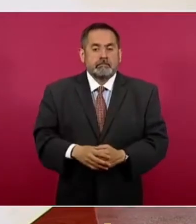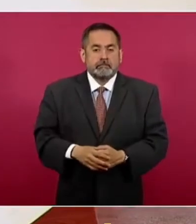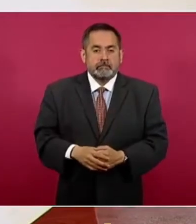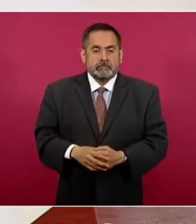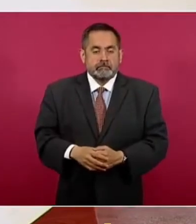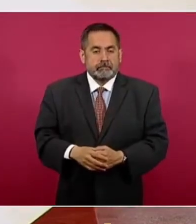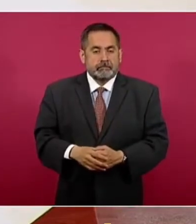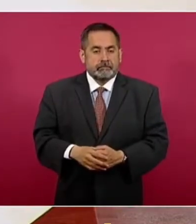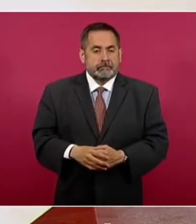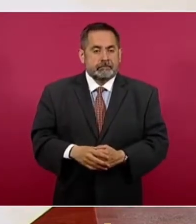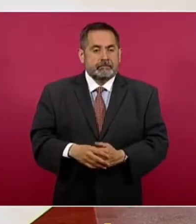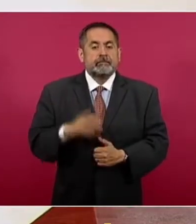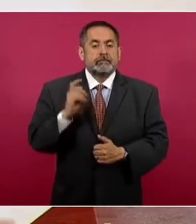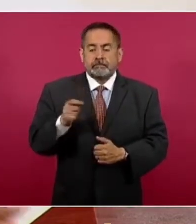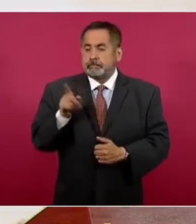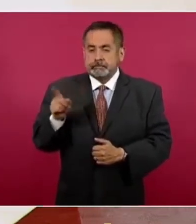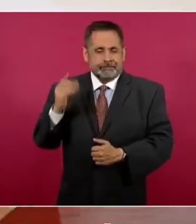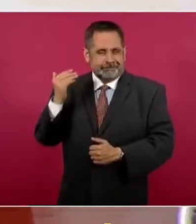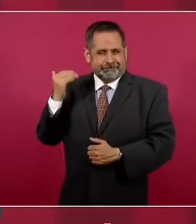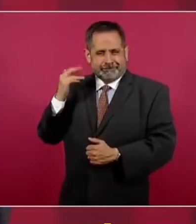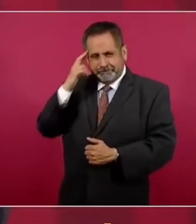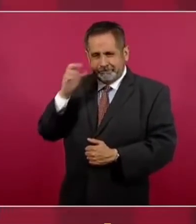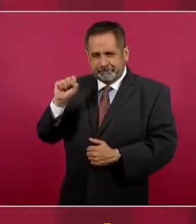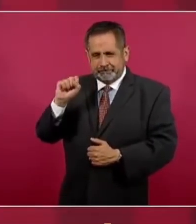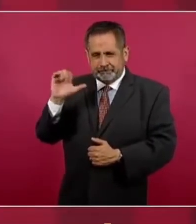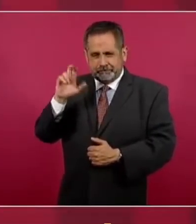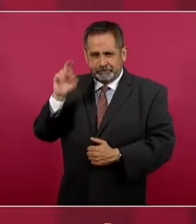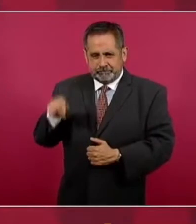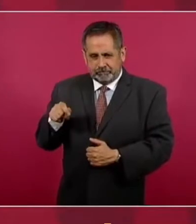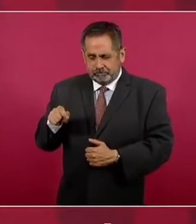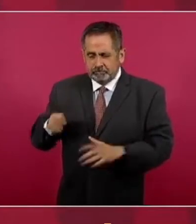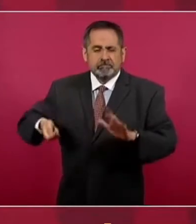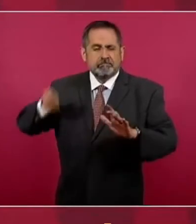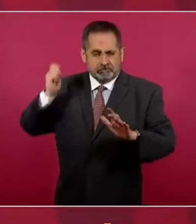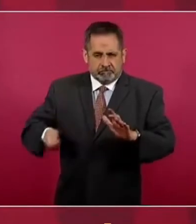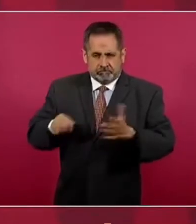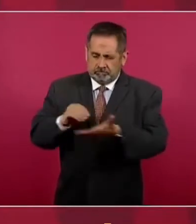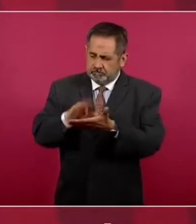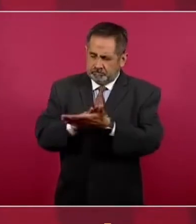el día que la Suprema Corte dice que es constitucional